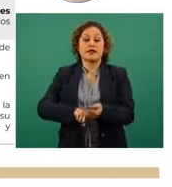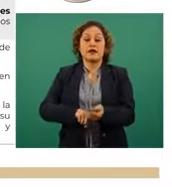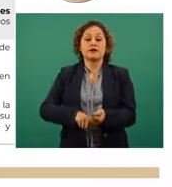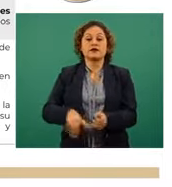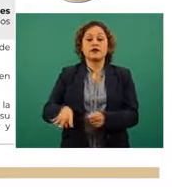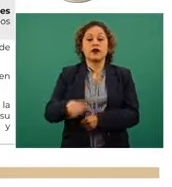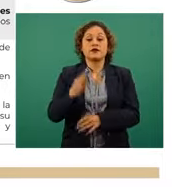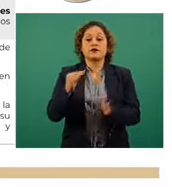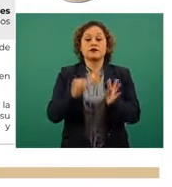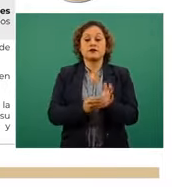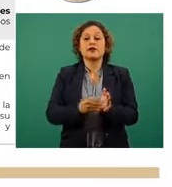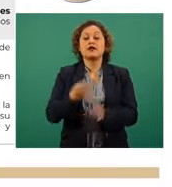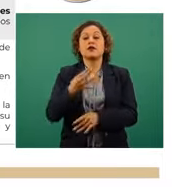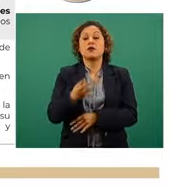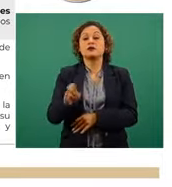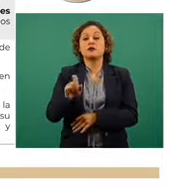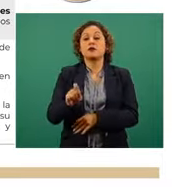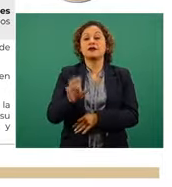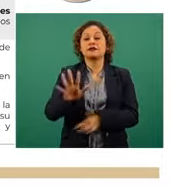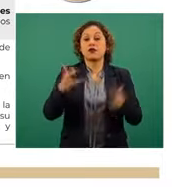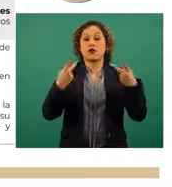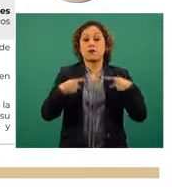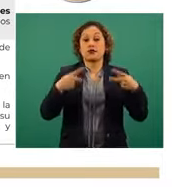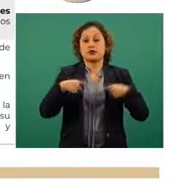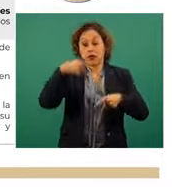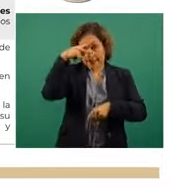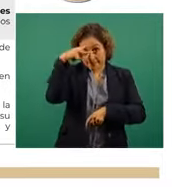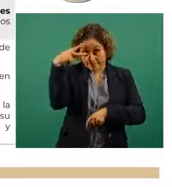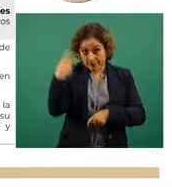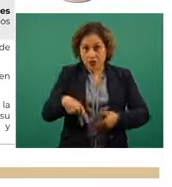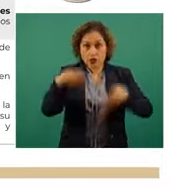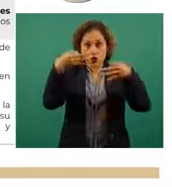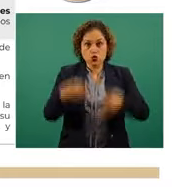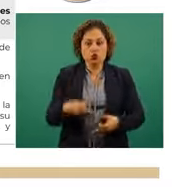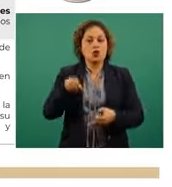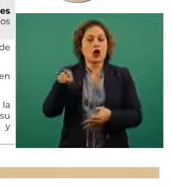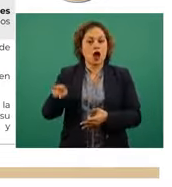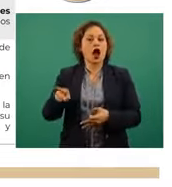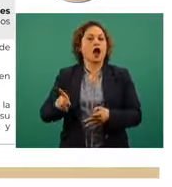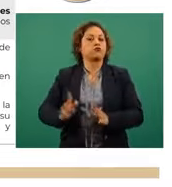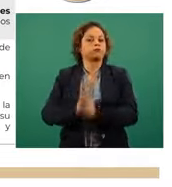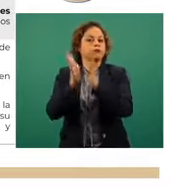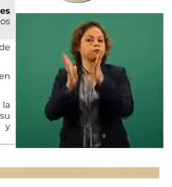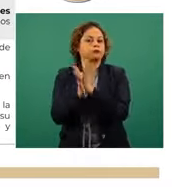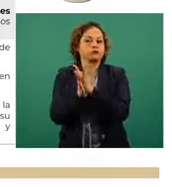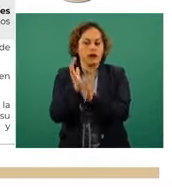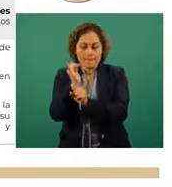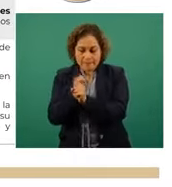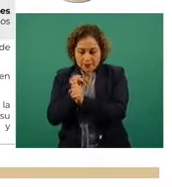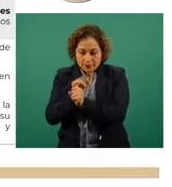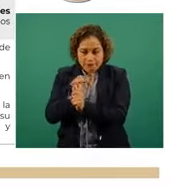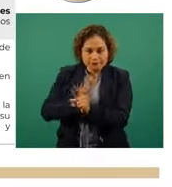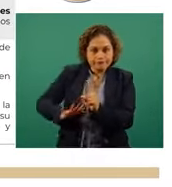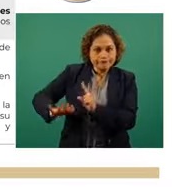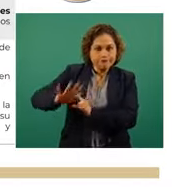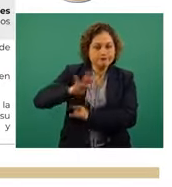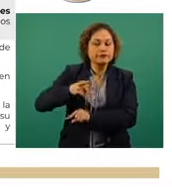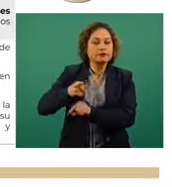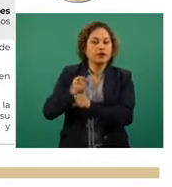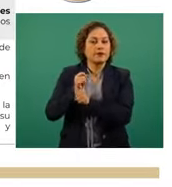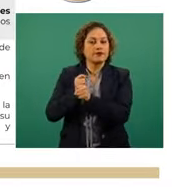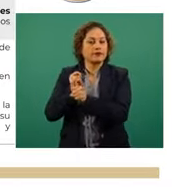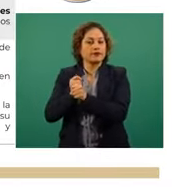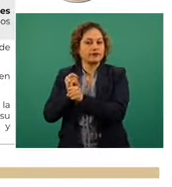14.425 mexicanos, es decir, los resultados que se habrán conseguido, que están presentando,